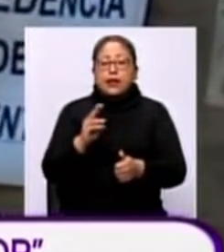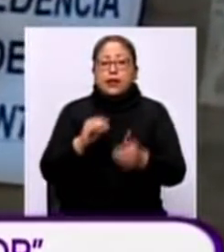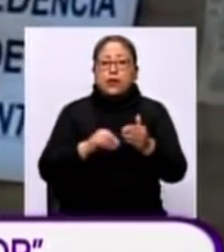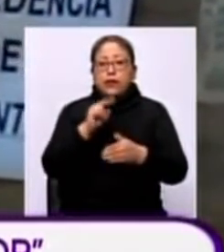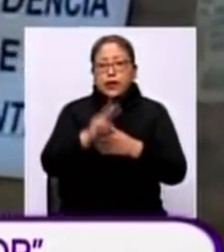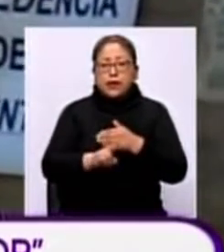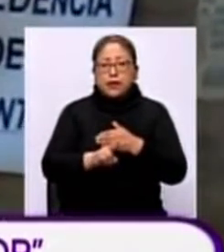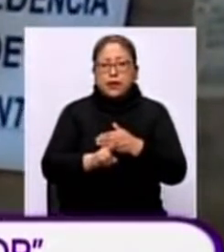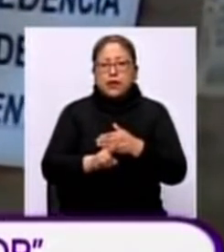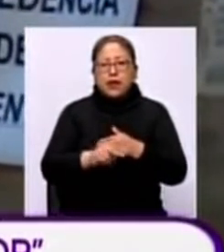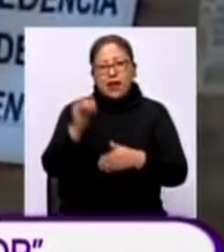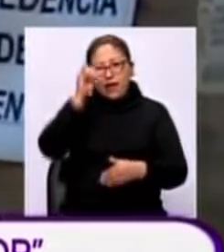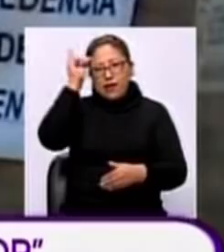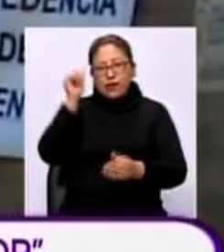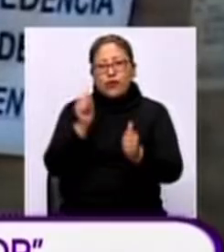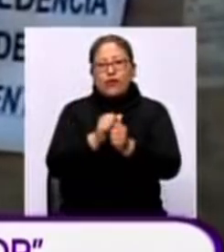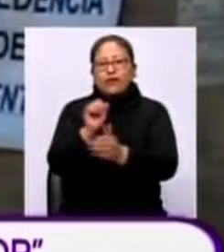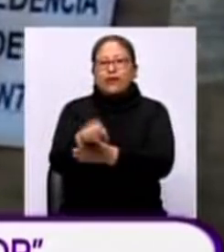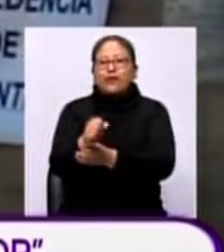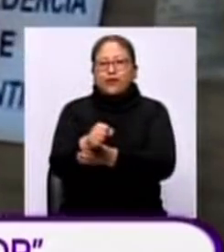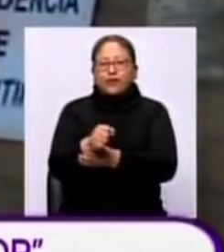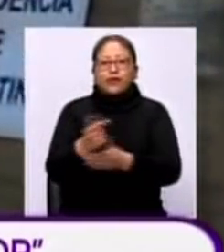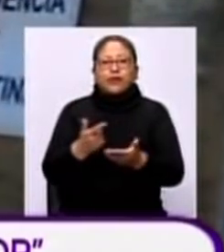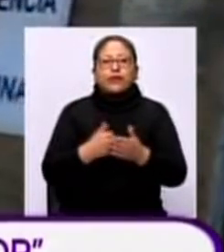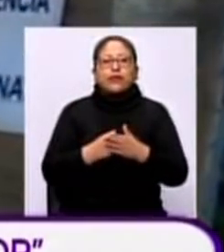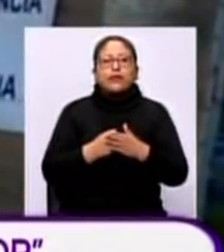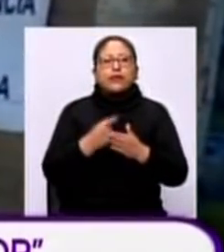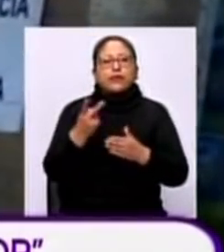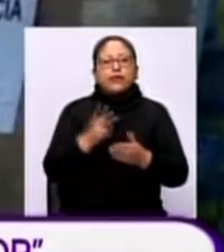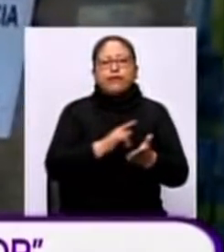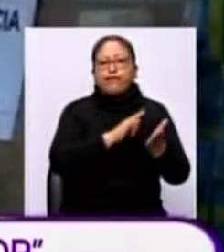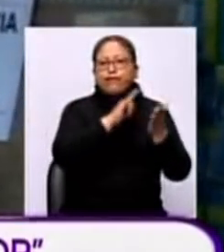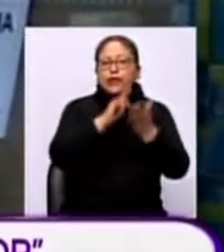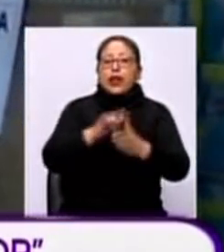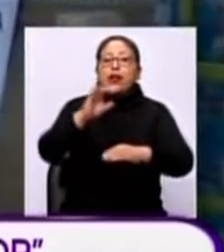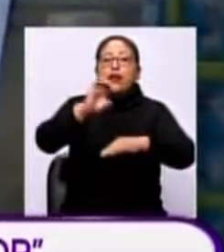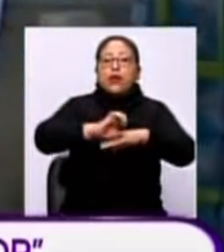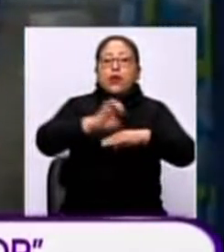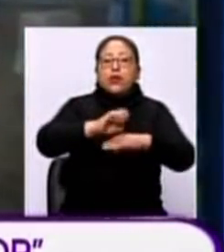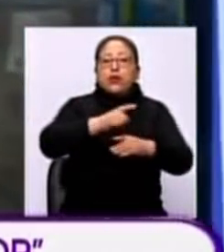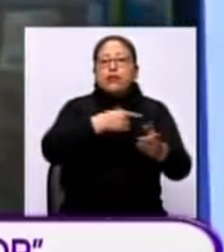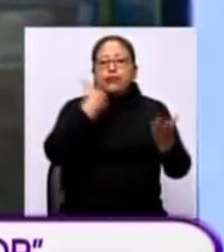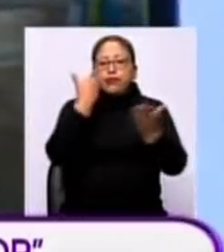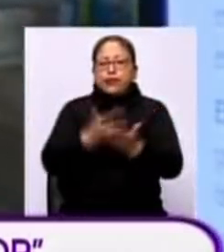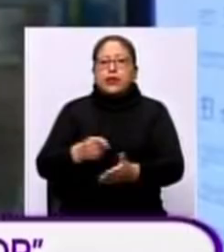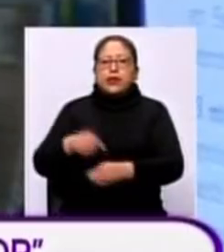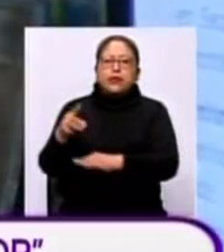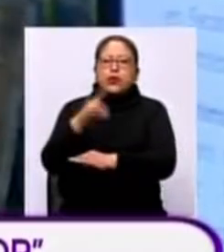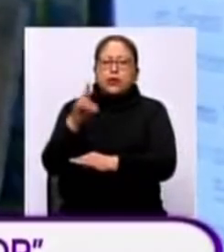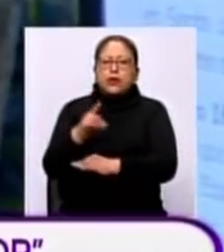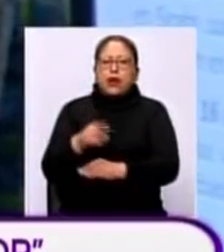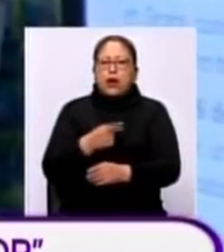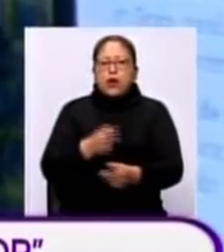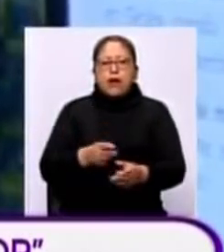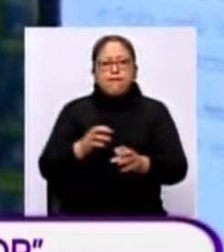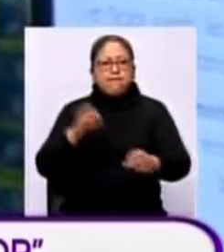electo pero no asumido, quien le había pedido a Mauricio Macri que le brindara asilo a Evo Morales. El expresidente Macri se